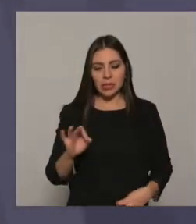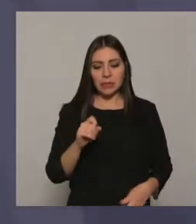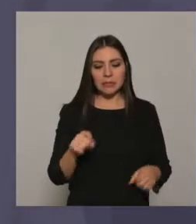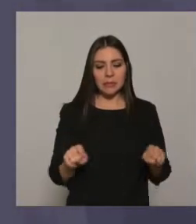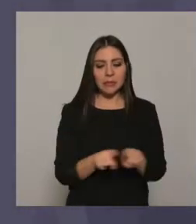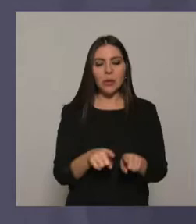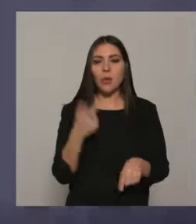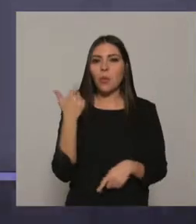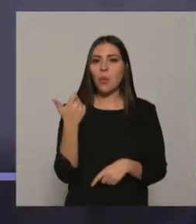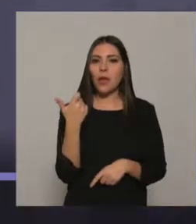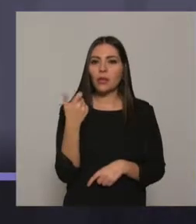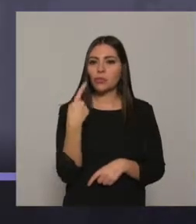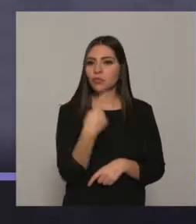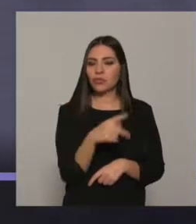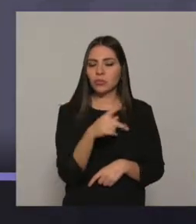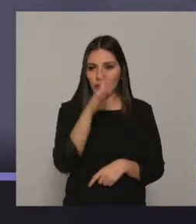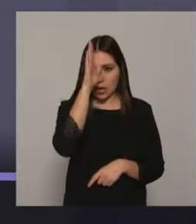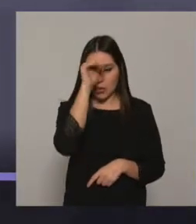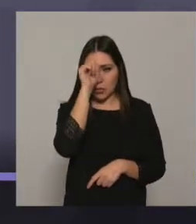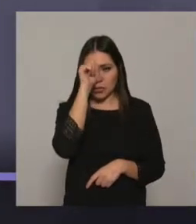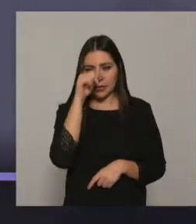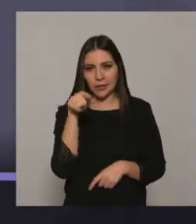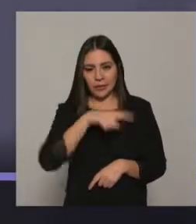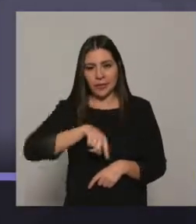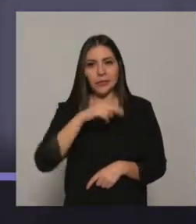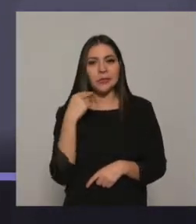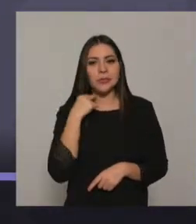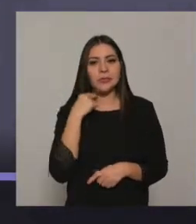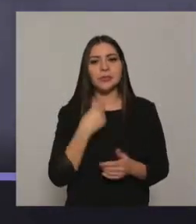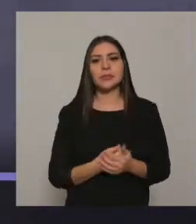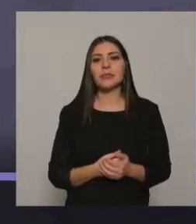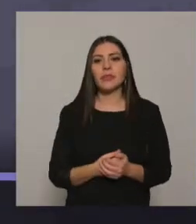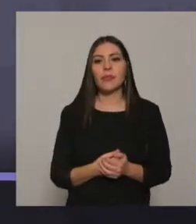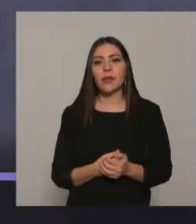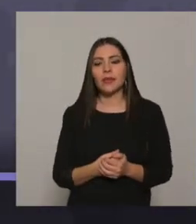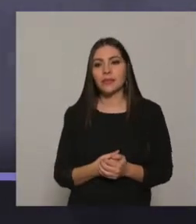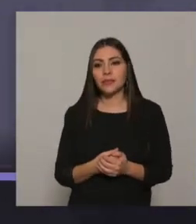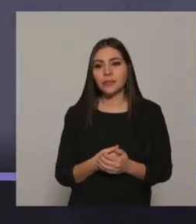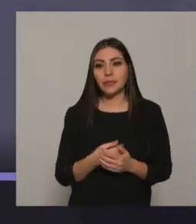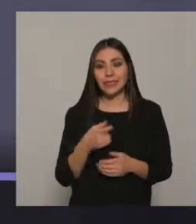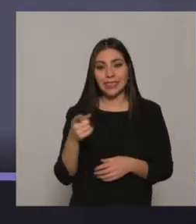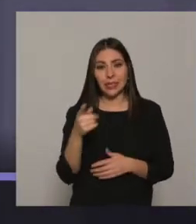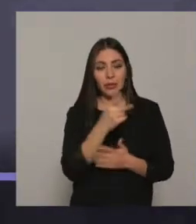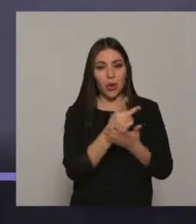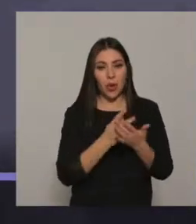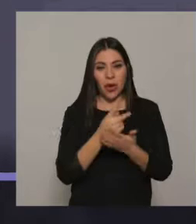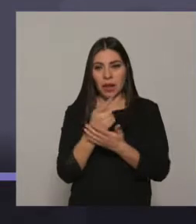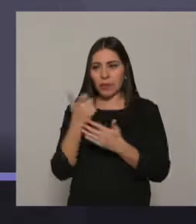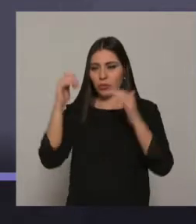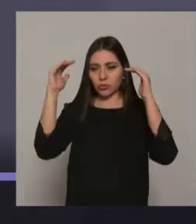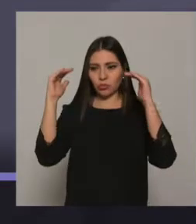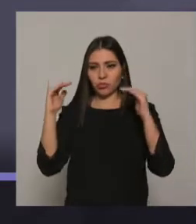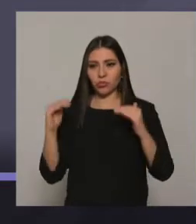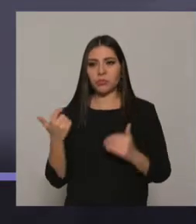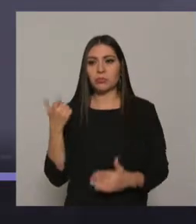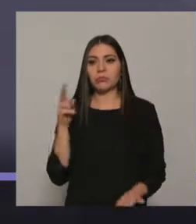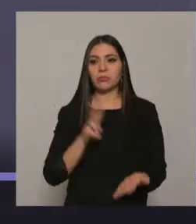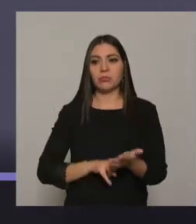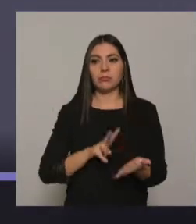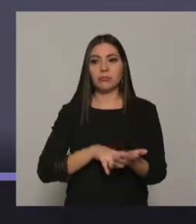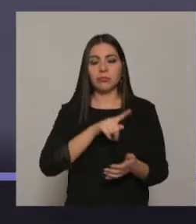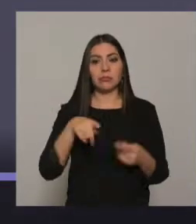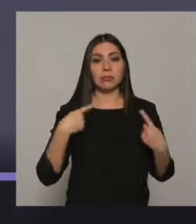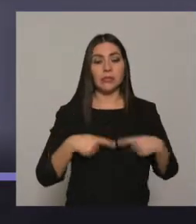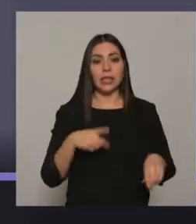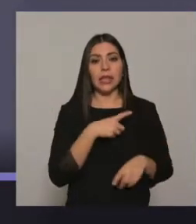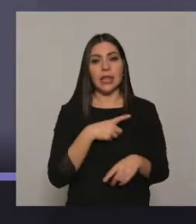arancel, ¿sí? Entonces, estos dos programas bajan mucho el costo para los ciudadanos. Es una cuestión que se acerquen a la